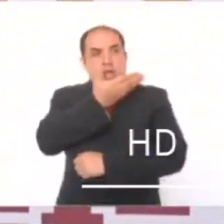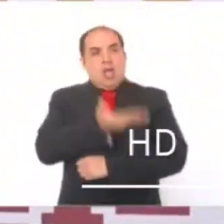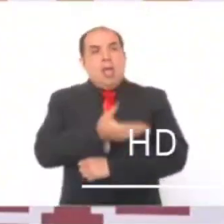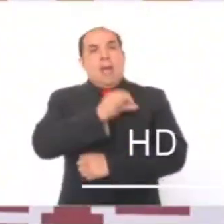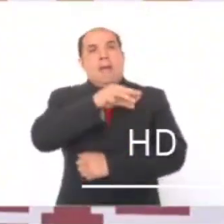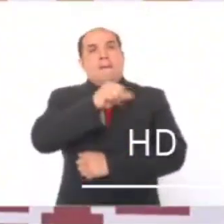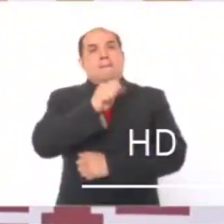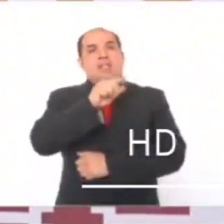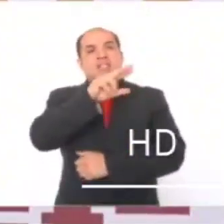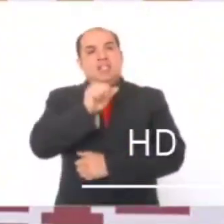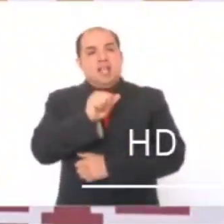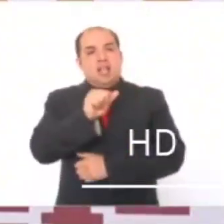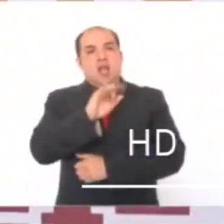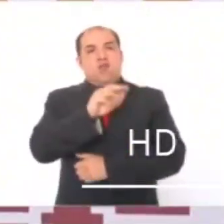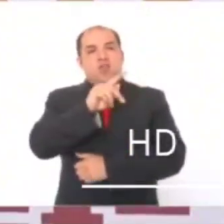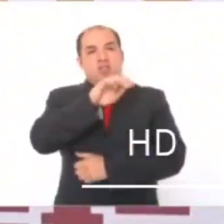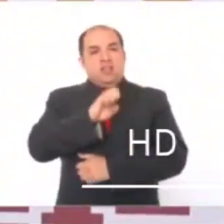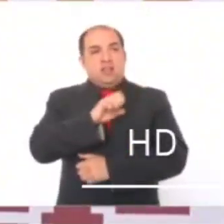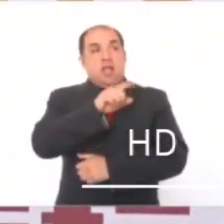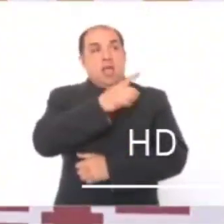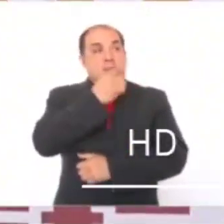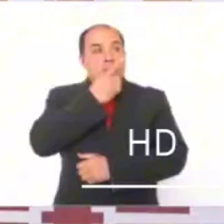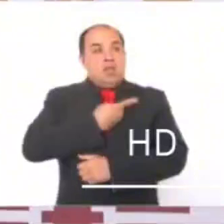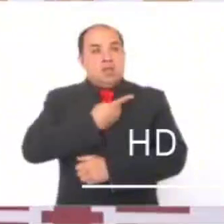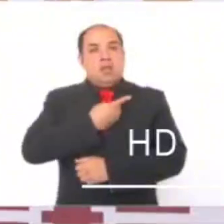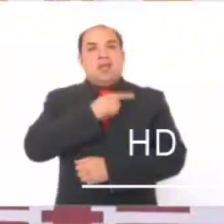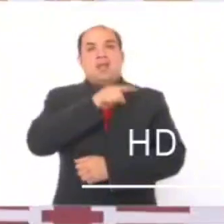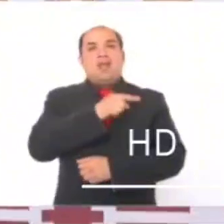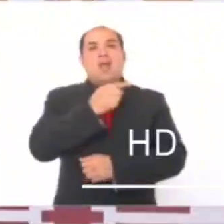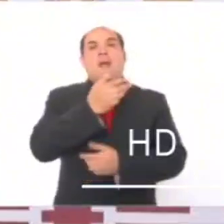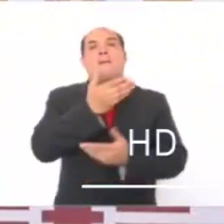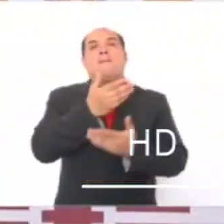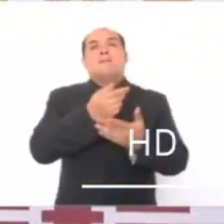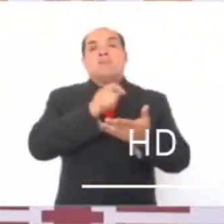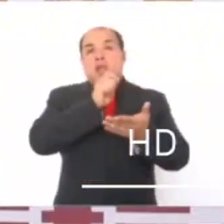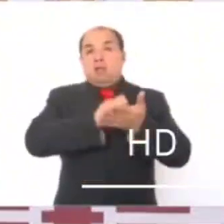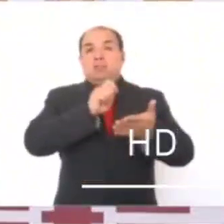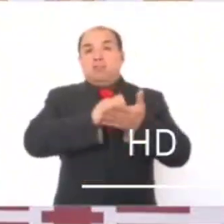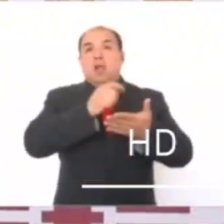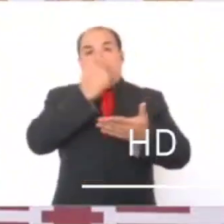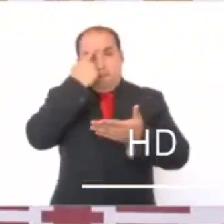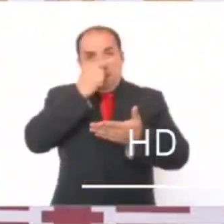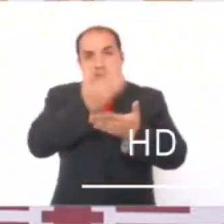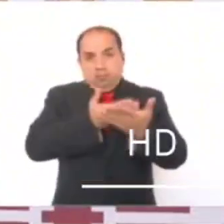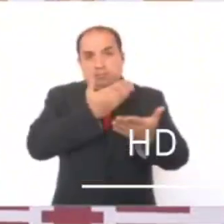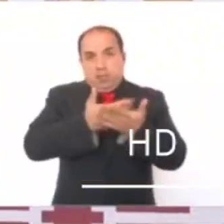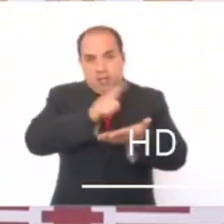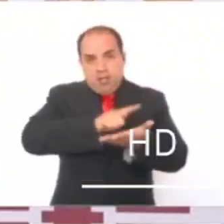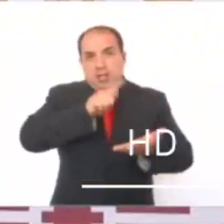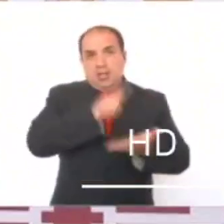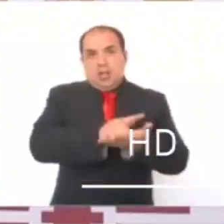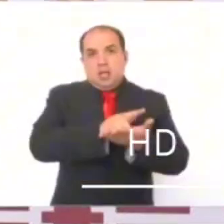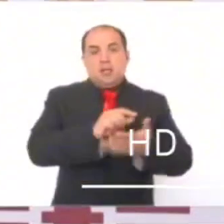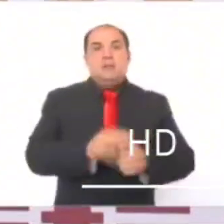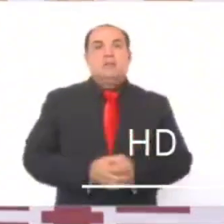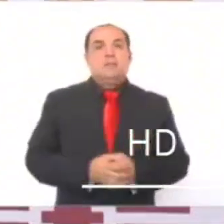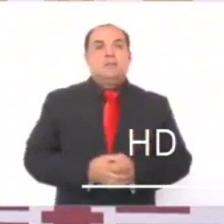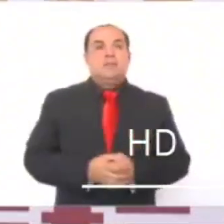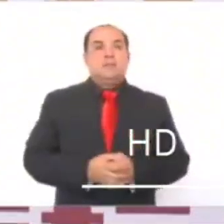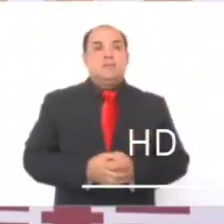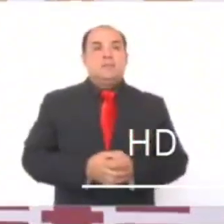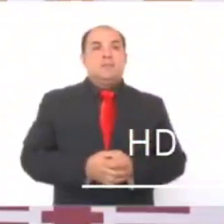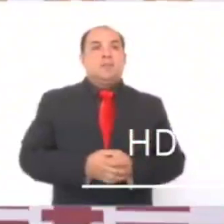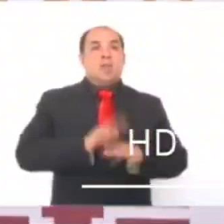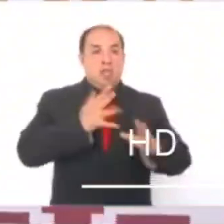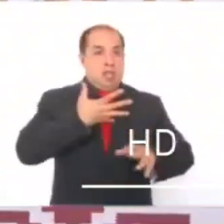Marcela Fuente y me dijo que estaba preparando una iniciativa de ley, a la cual habían